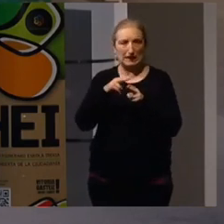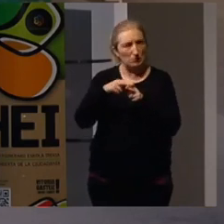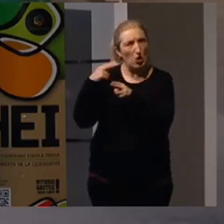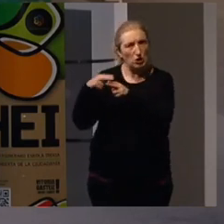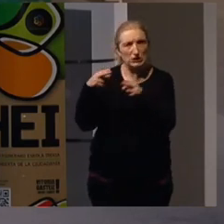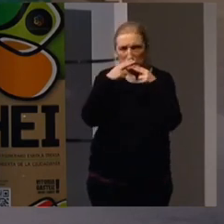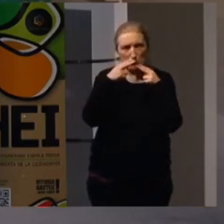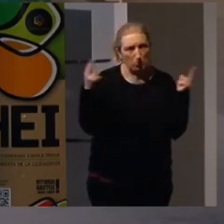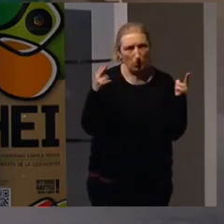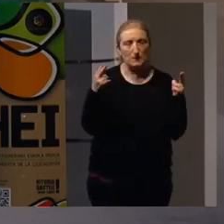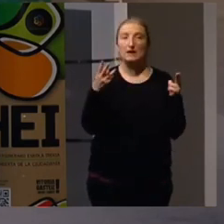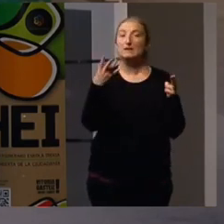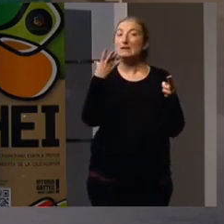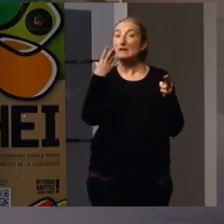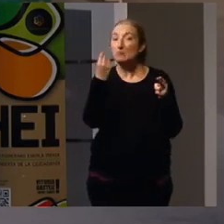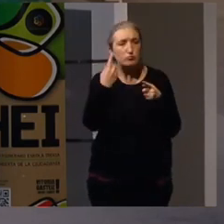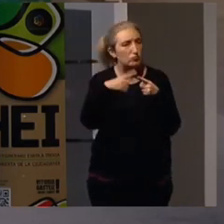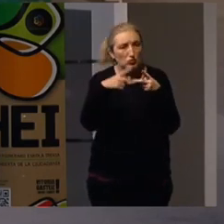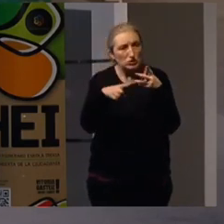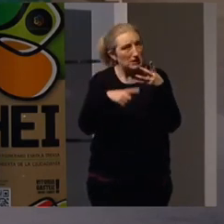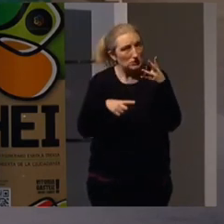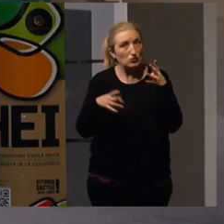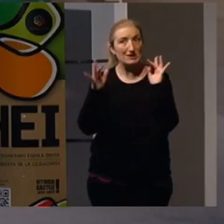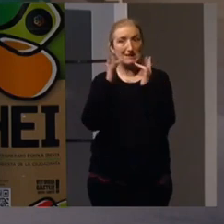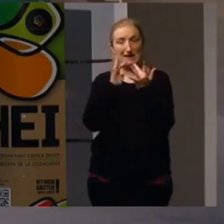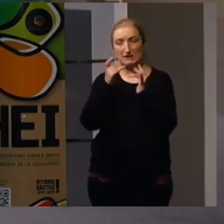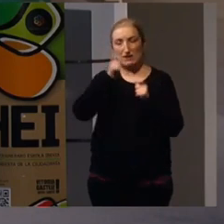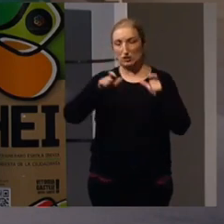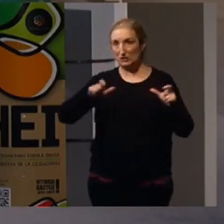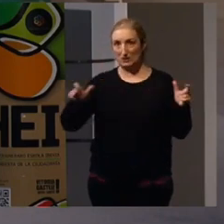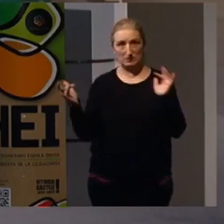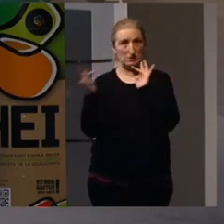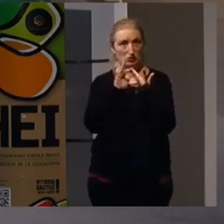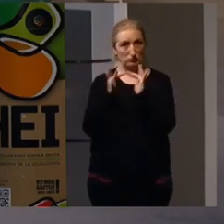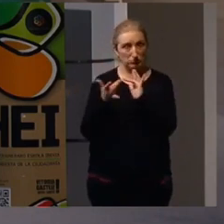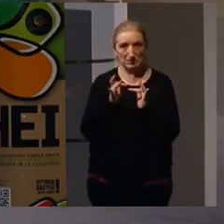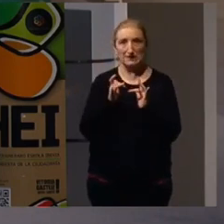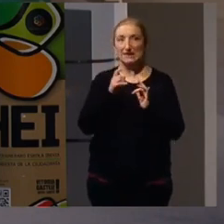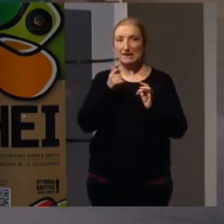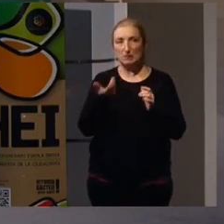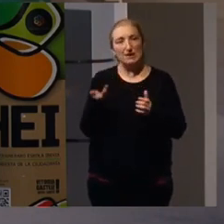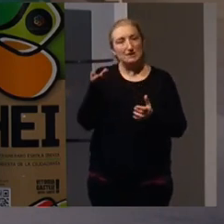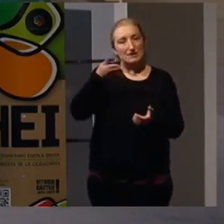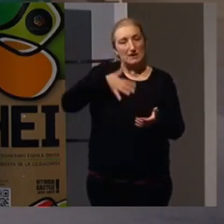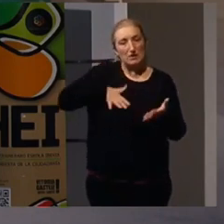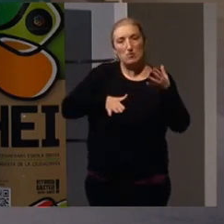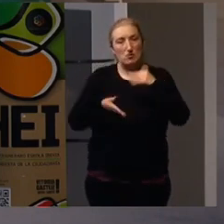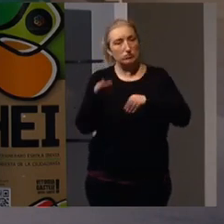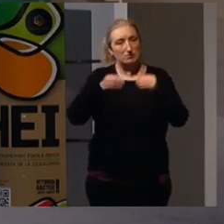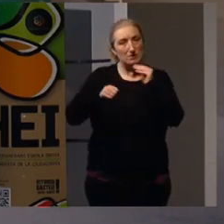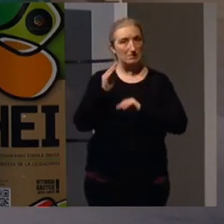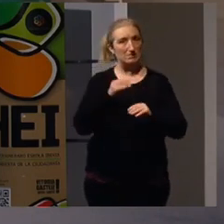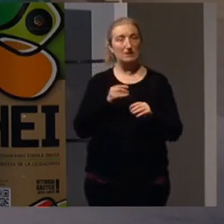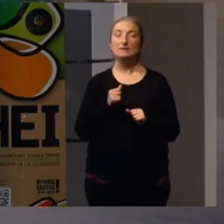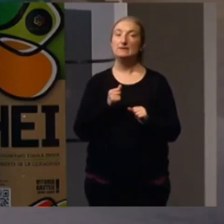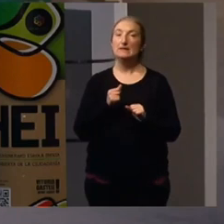sea, hay muchas políticas públicas y muchas cosas en las relaciones interpersonales en realidad que pueden irse incorporando ya.